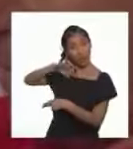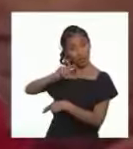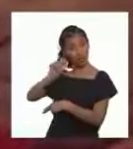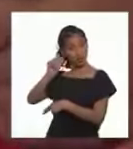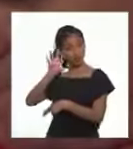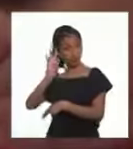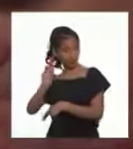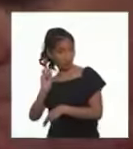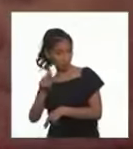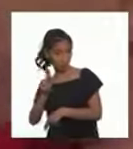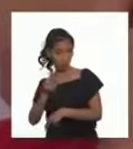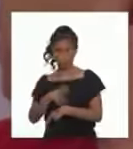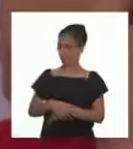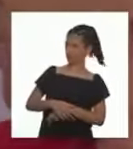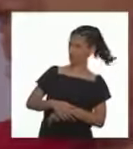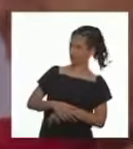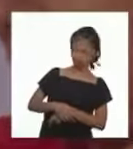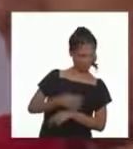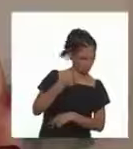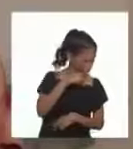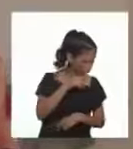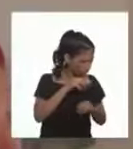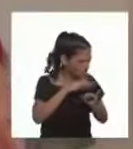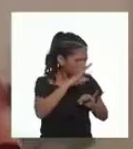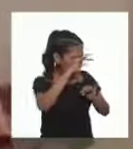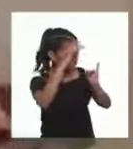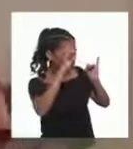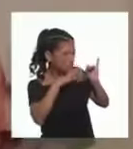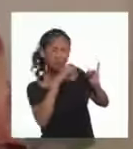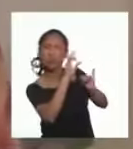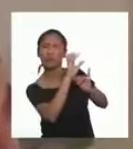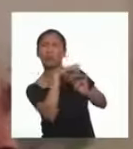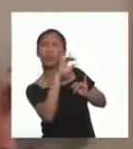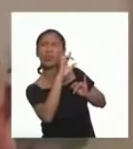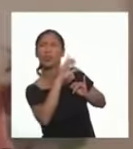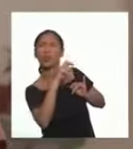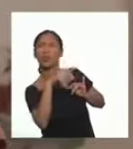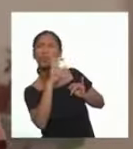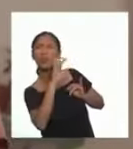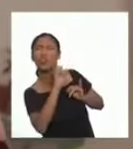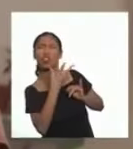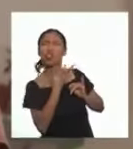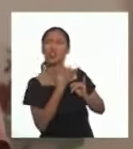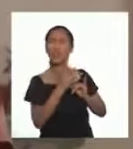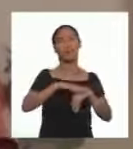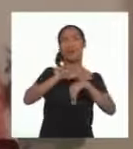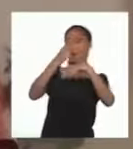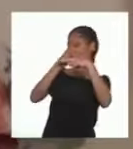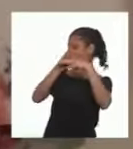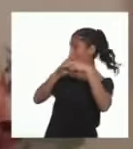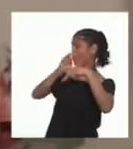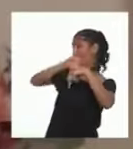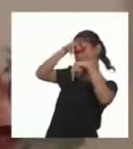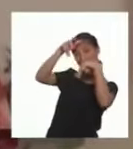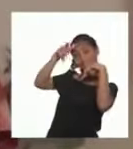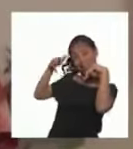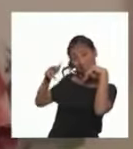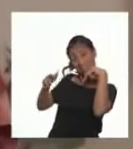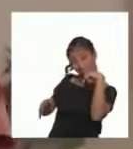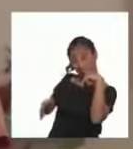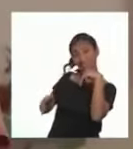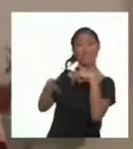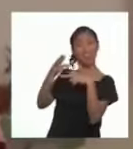¡Oh! ¿Pero dónde está el Picaflor? Así se llama la catarata, Calcetín. Catarata